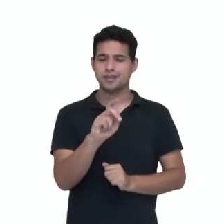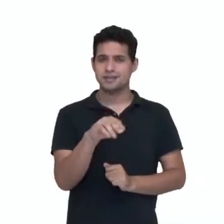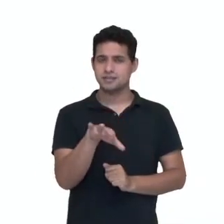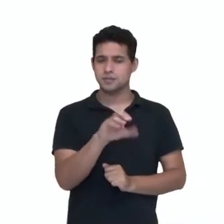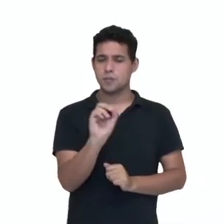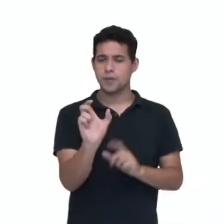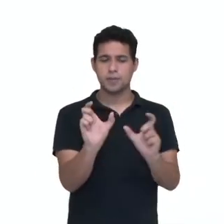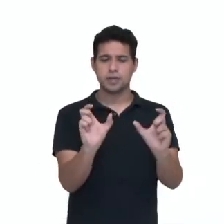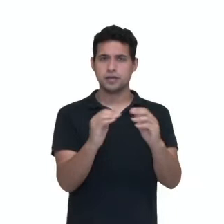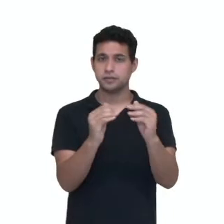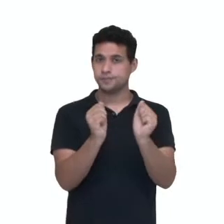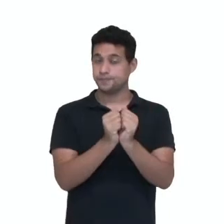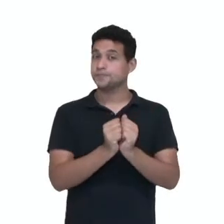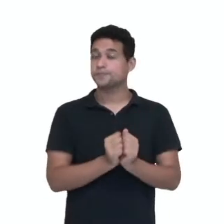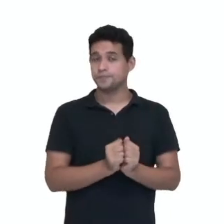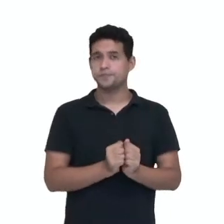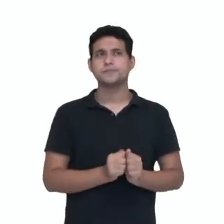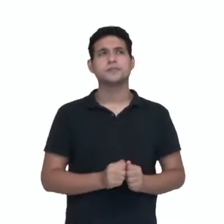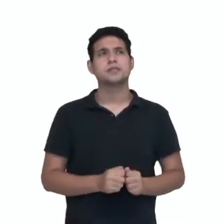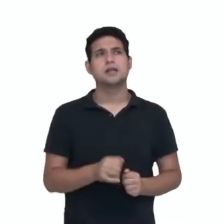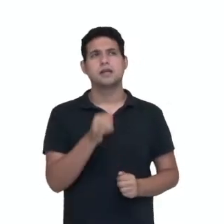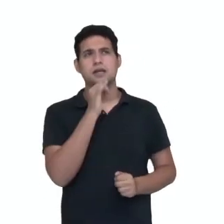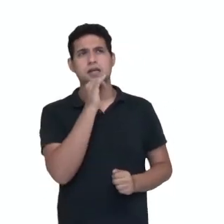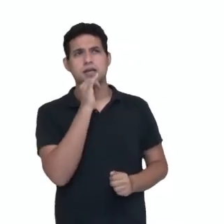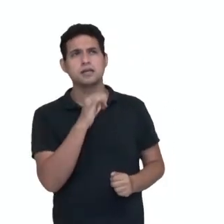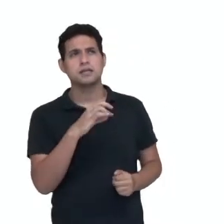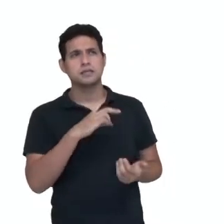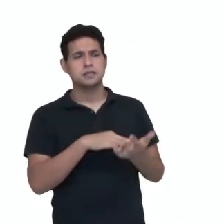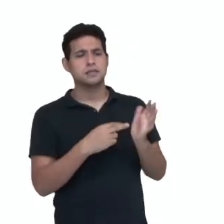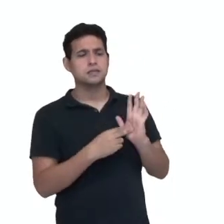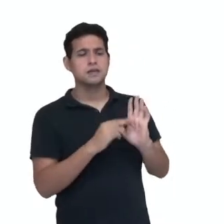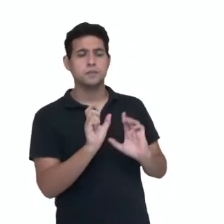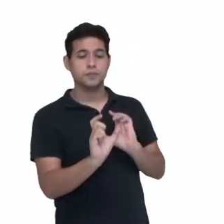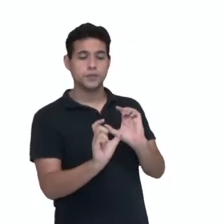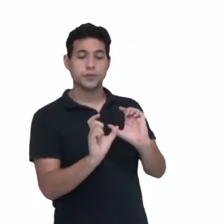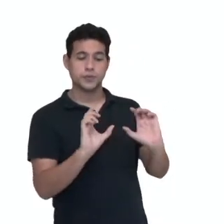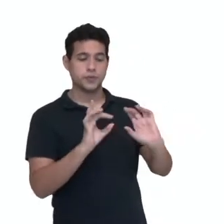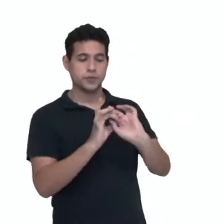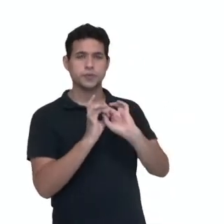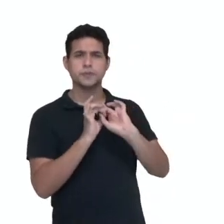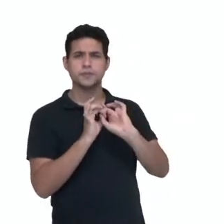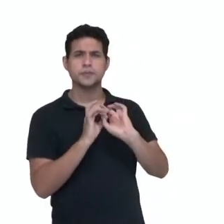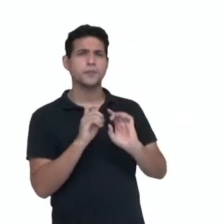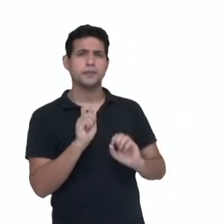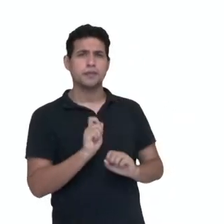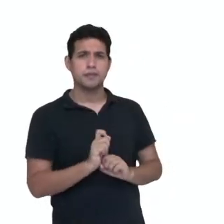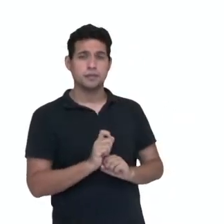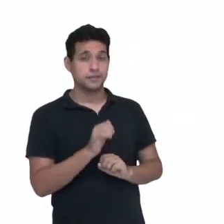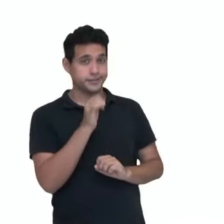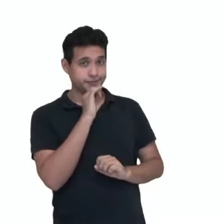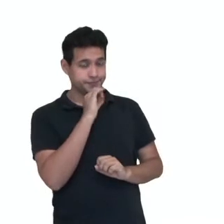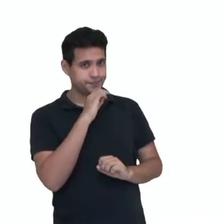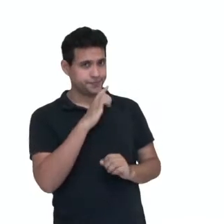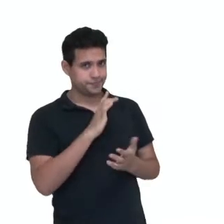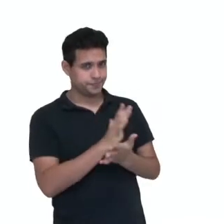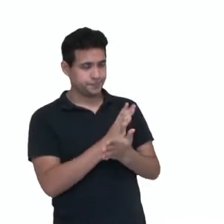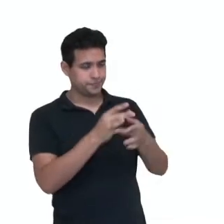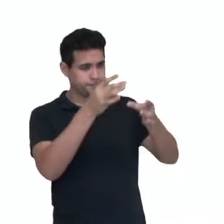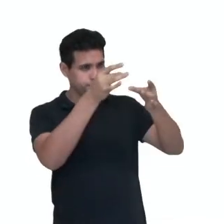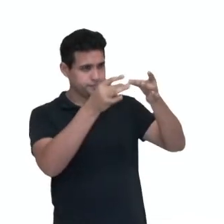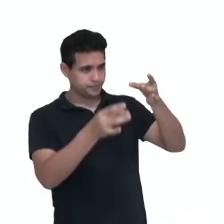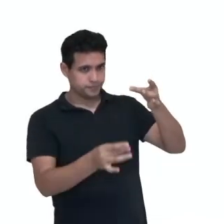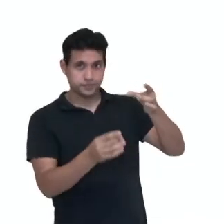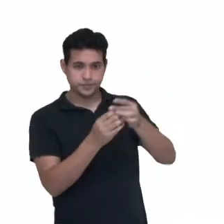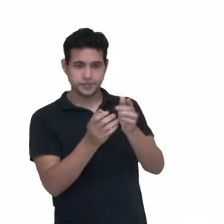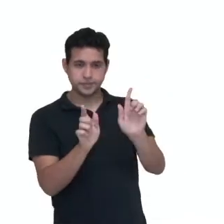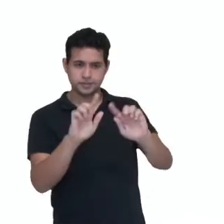las palabras, los sintagmas o las oraciones que unen. Es decir, enlazan elementos